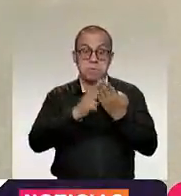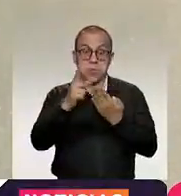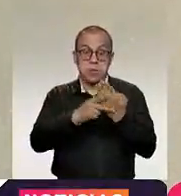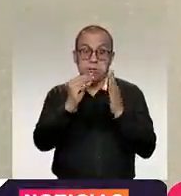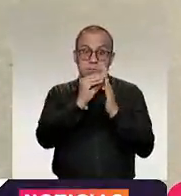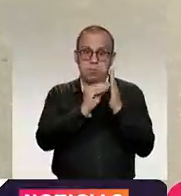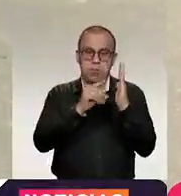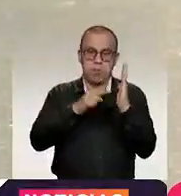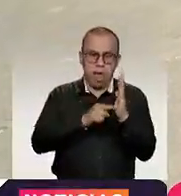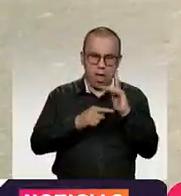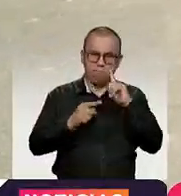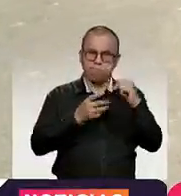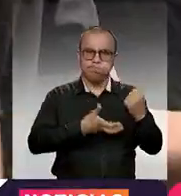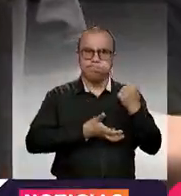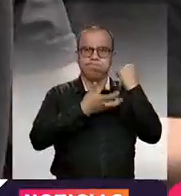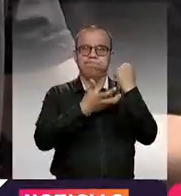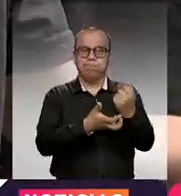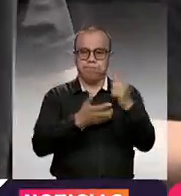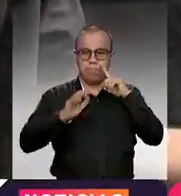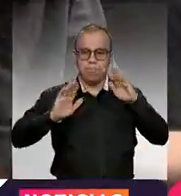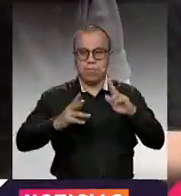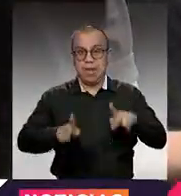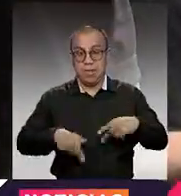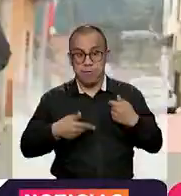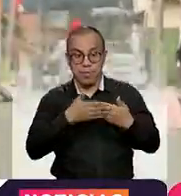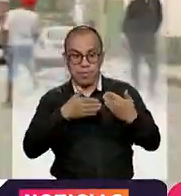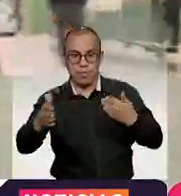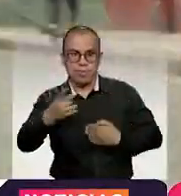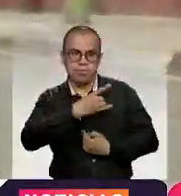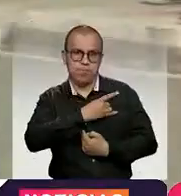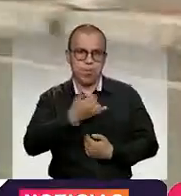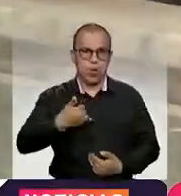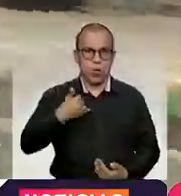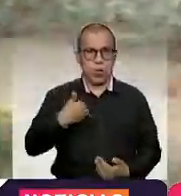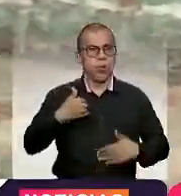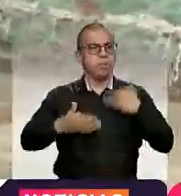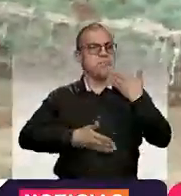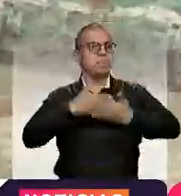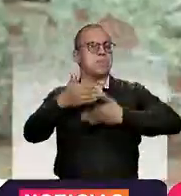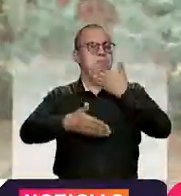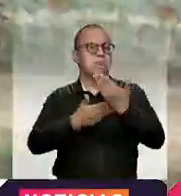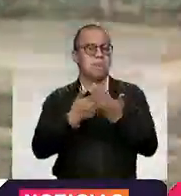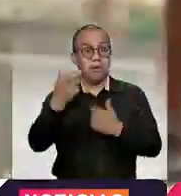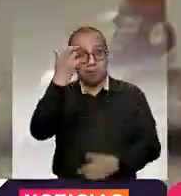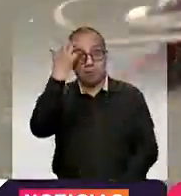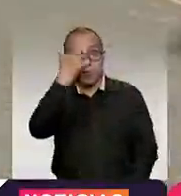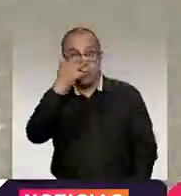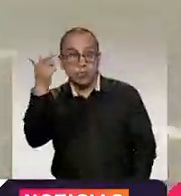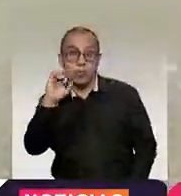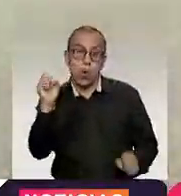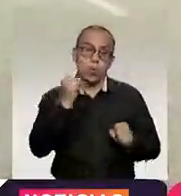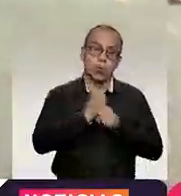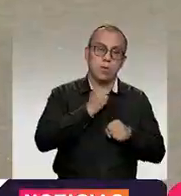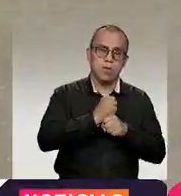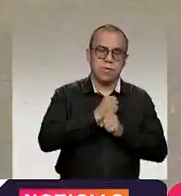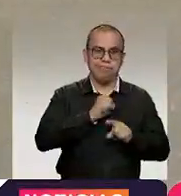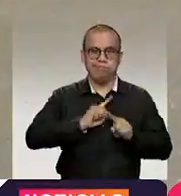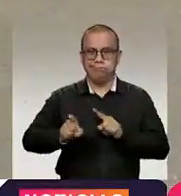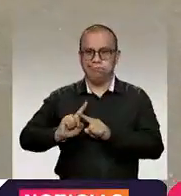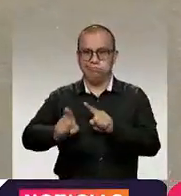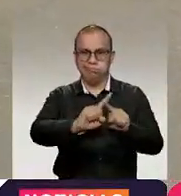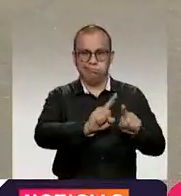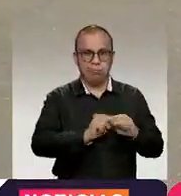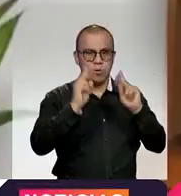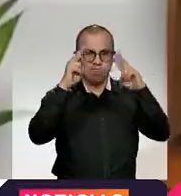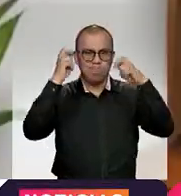experiencia de inmersión universitaria para que los jóvenes puedan definir su trayectoria profesional o laboral en distintas áreas del